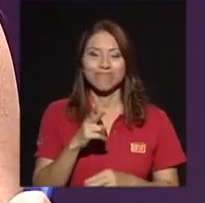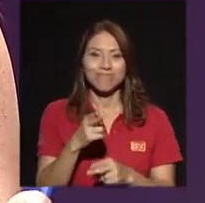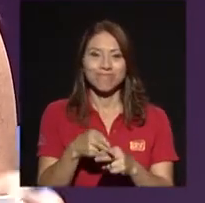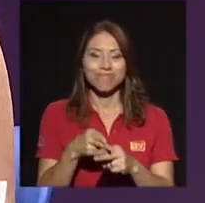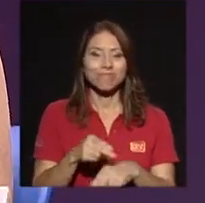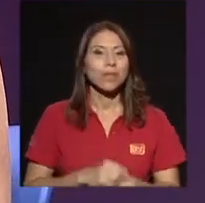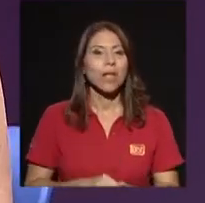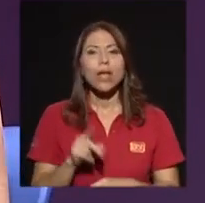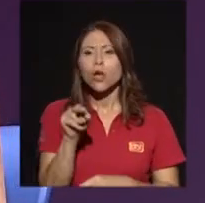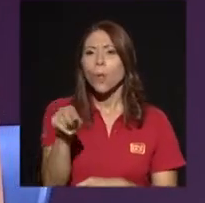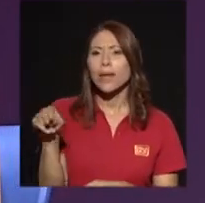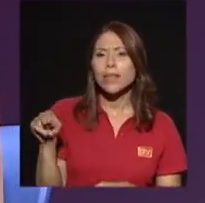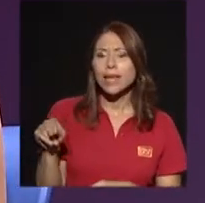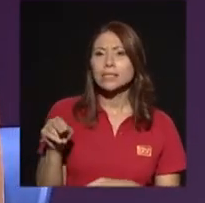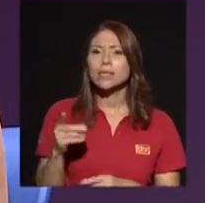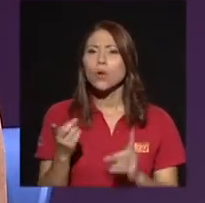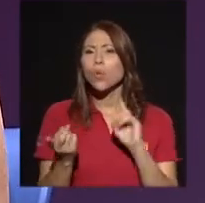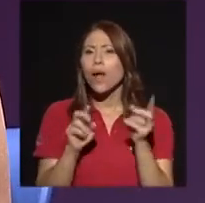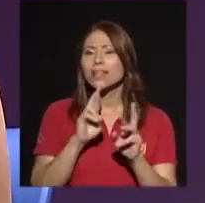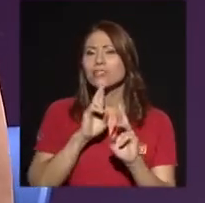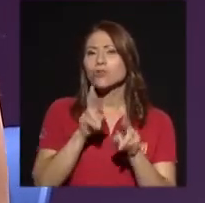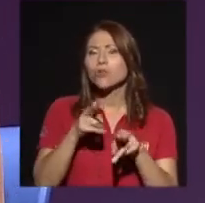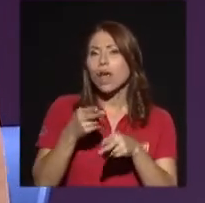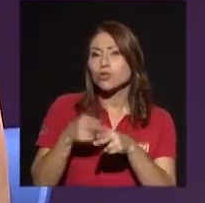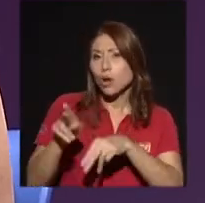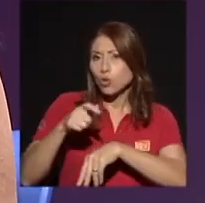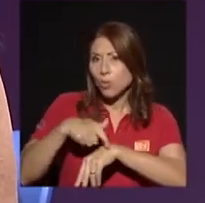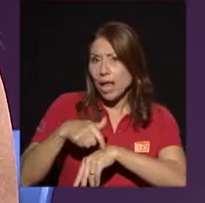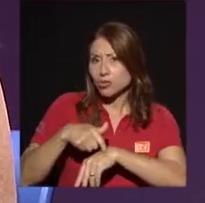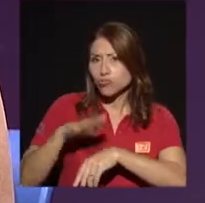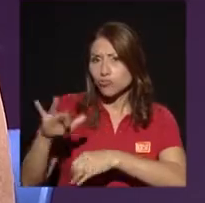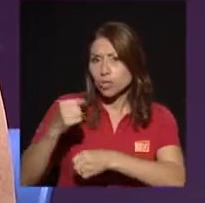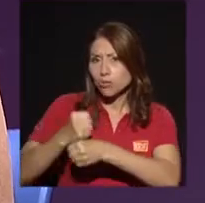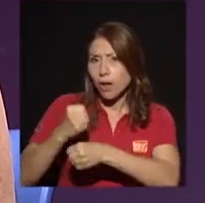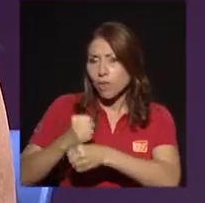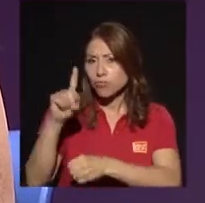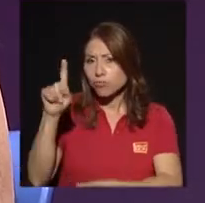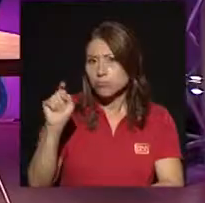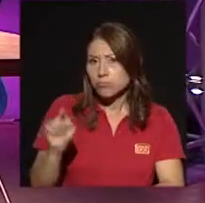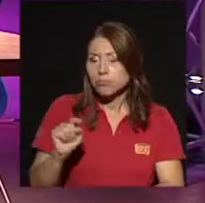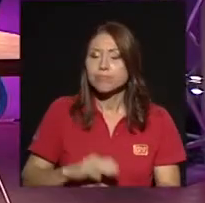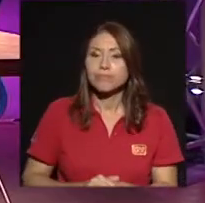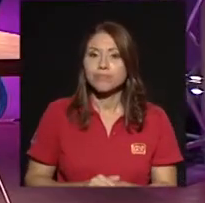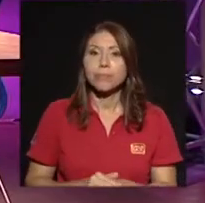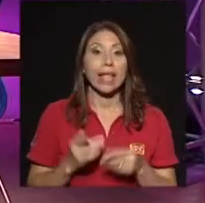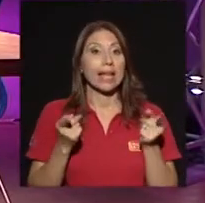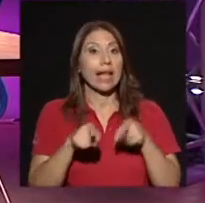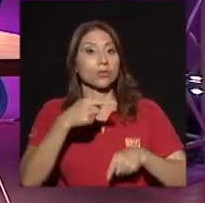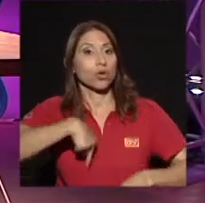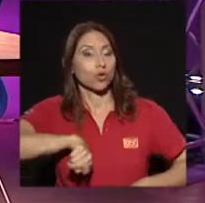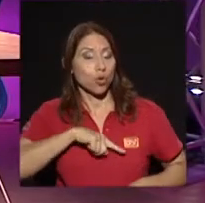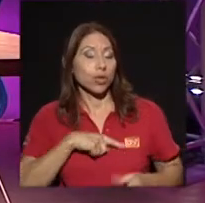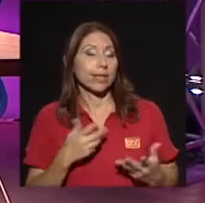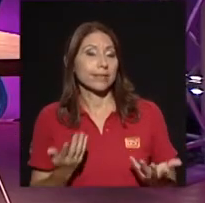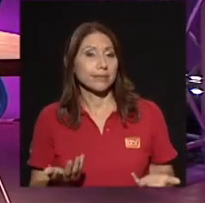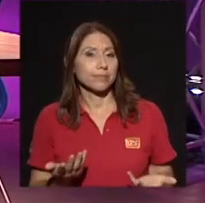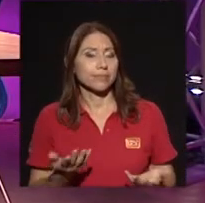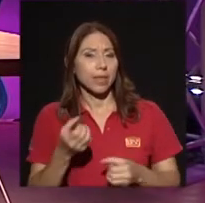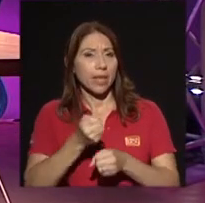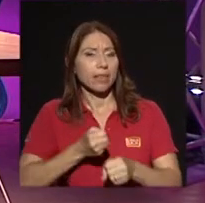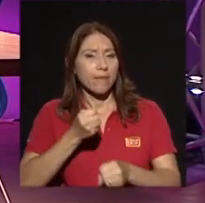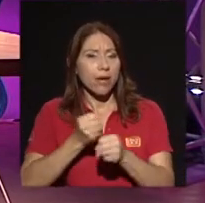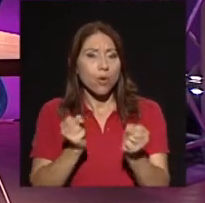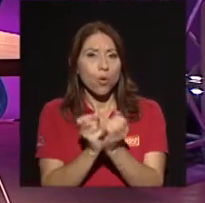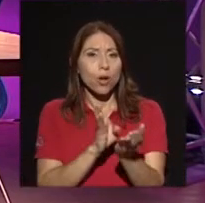¿cuáles han sido los resultados a corto plazo de la labor que están realizando? Uh-huh. En el caso de nosotras, bueno, pues el trabajo